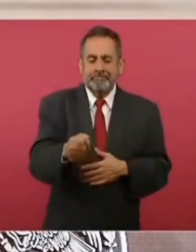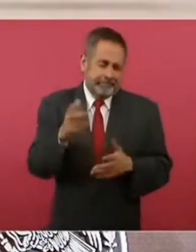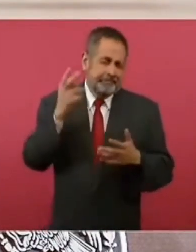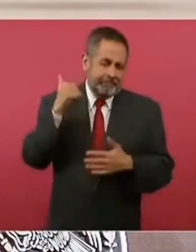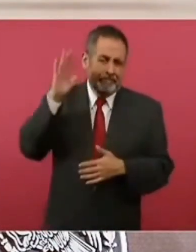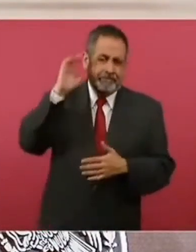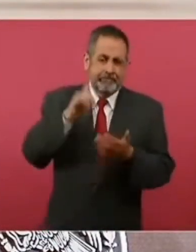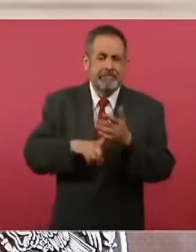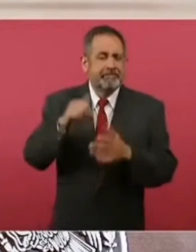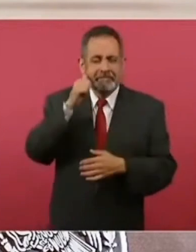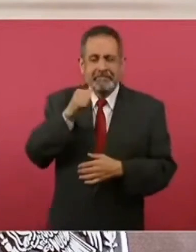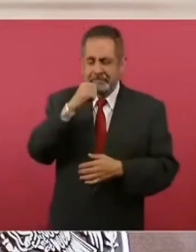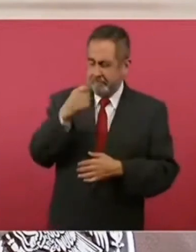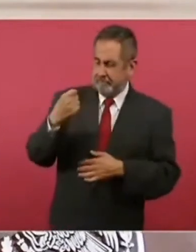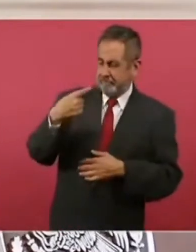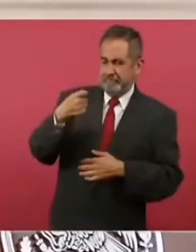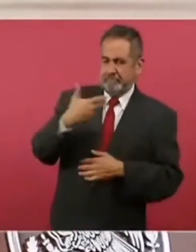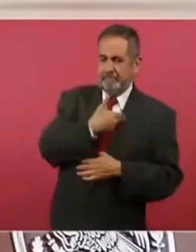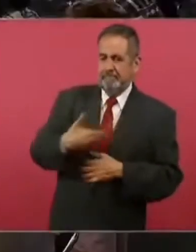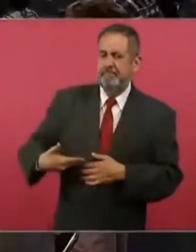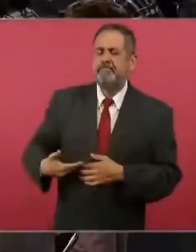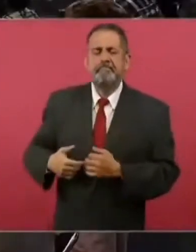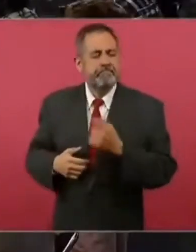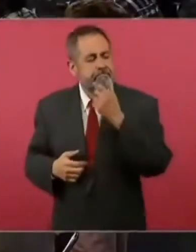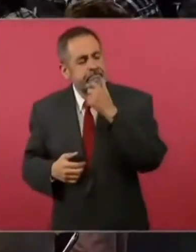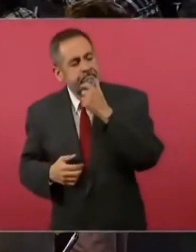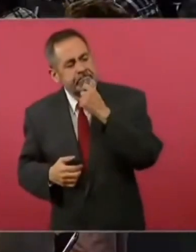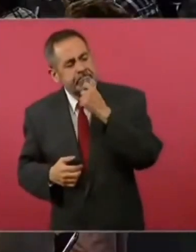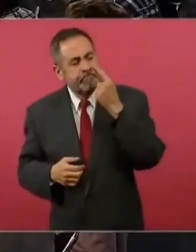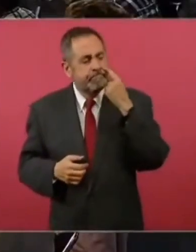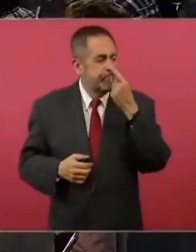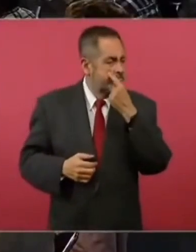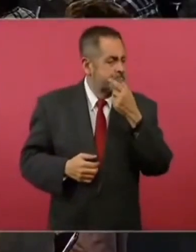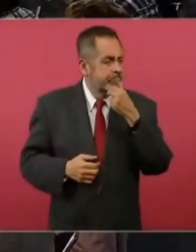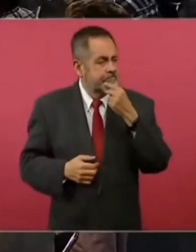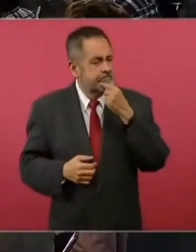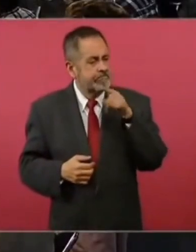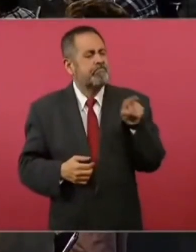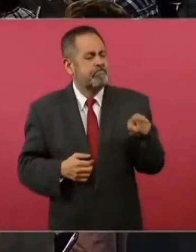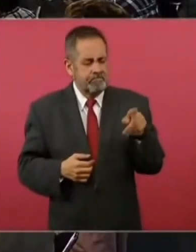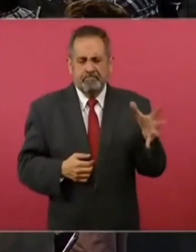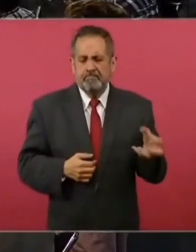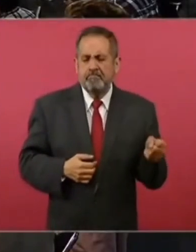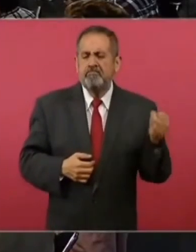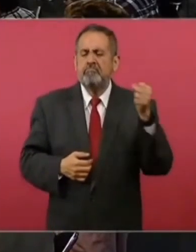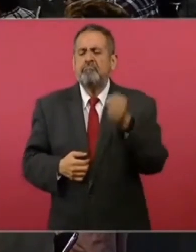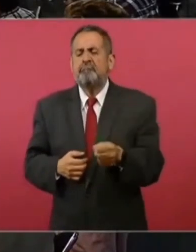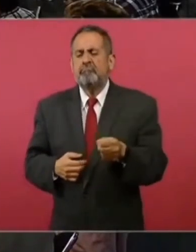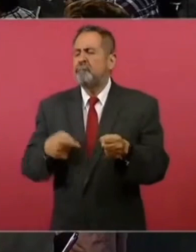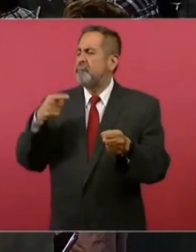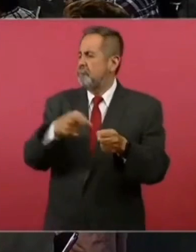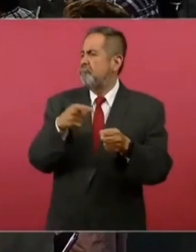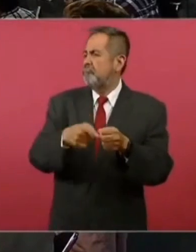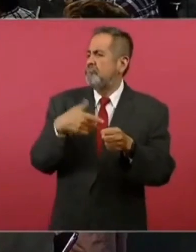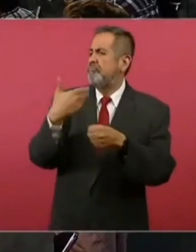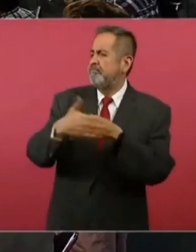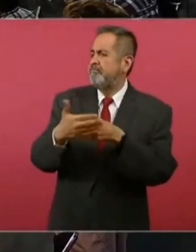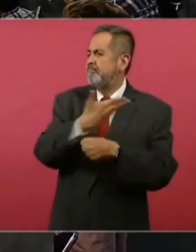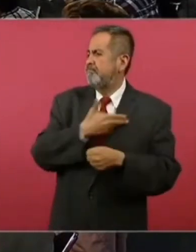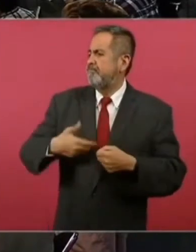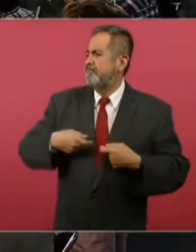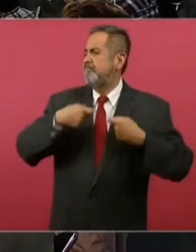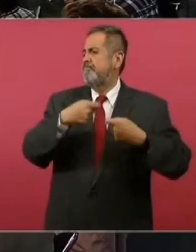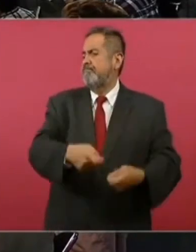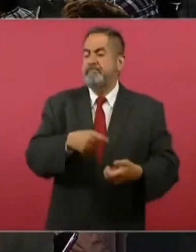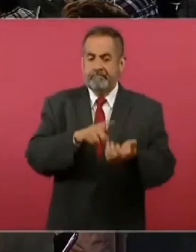pues era el presidente en turno el que imponía a su